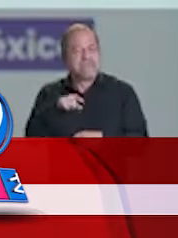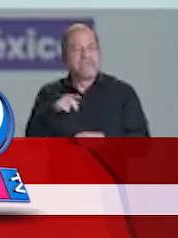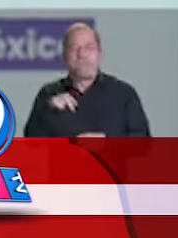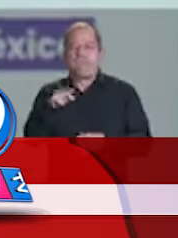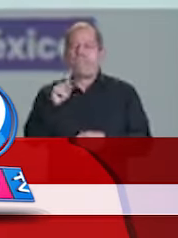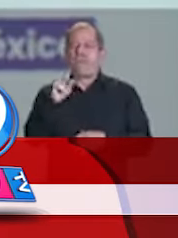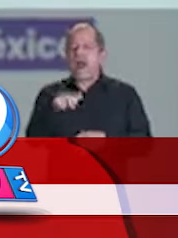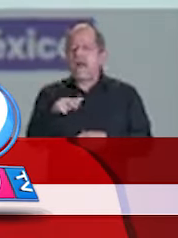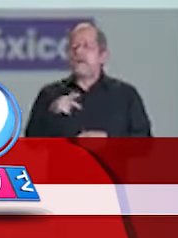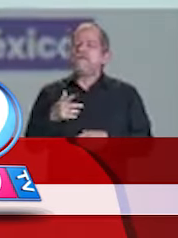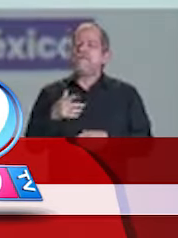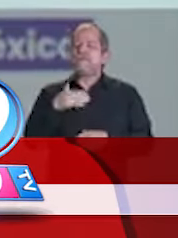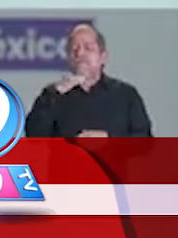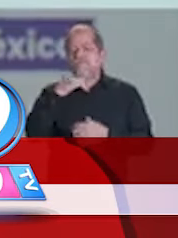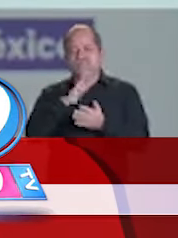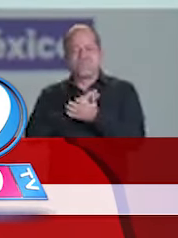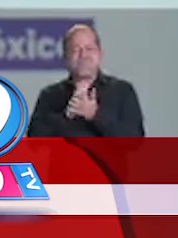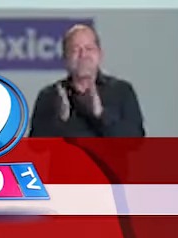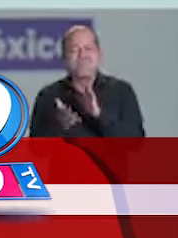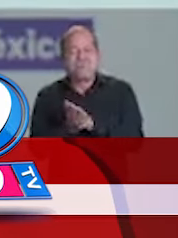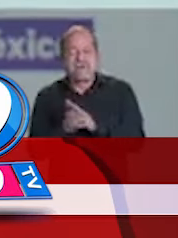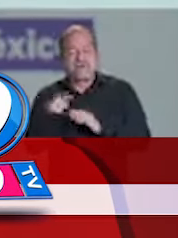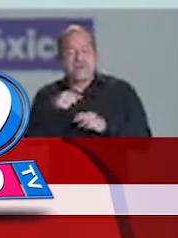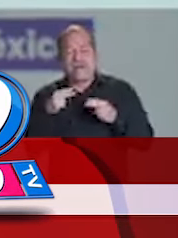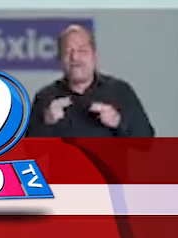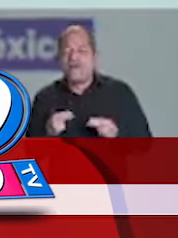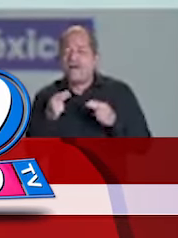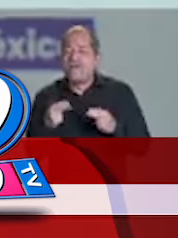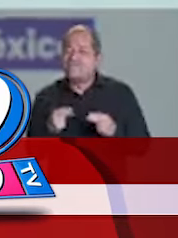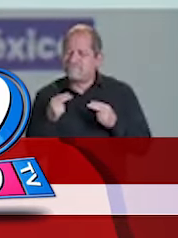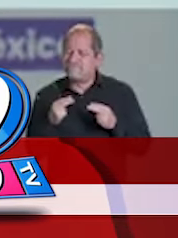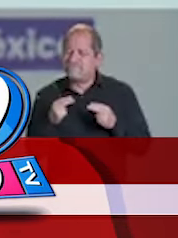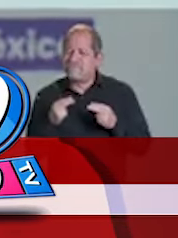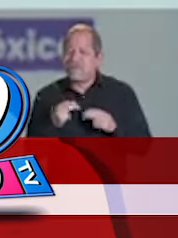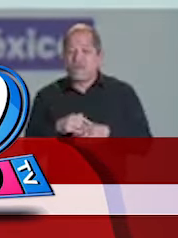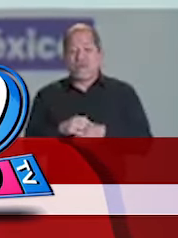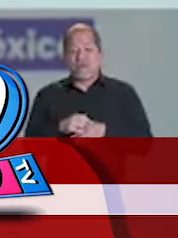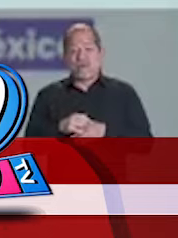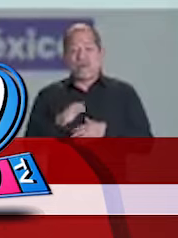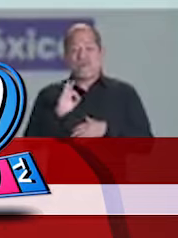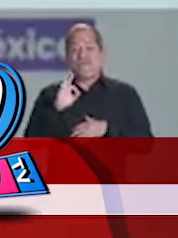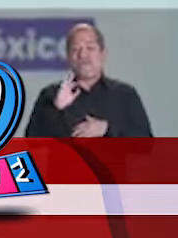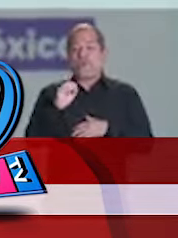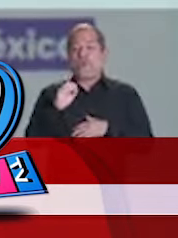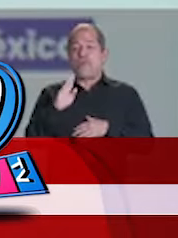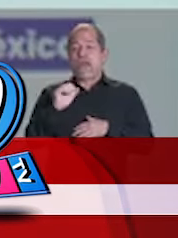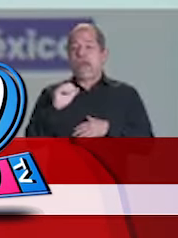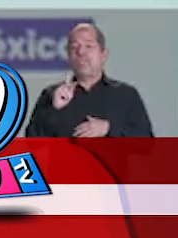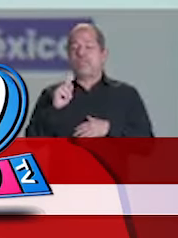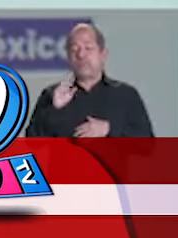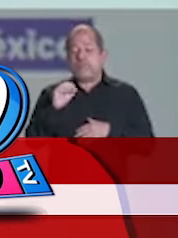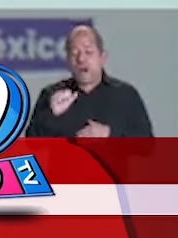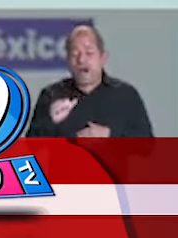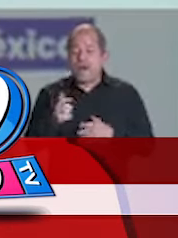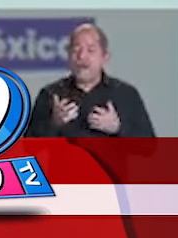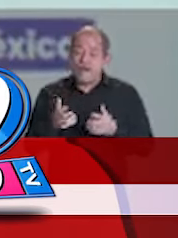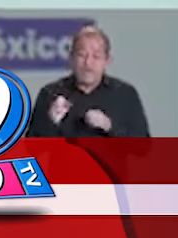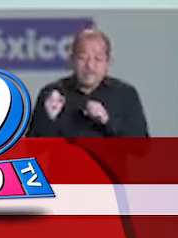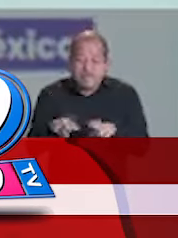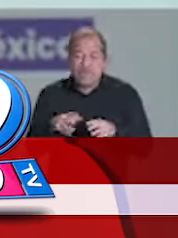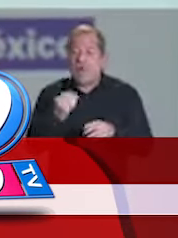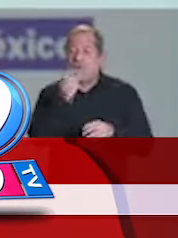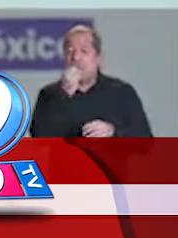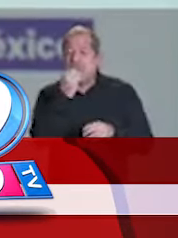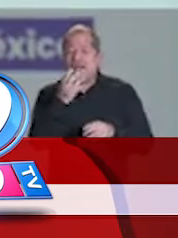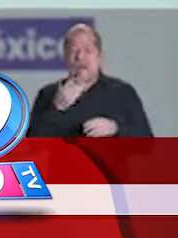privadas convertidas en públicas como el Fobaproa o el rescate carretero, pensiones de hambre, bajos salarios,